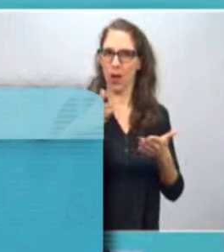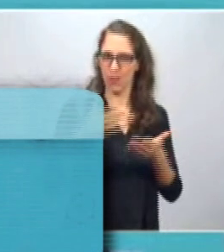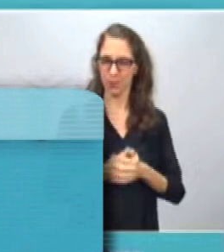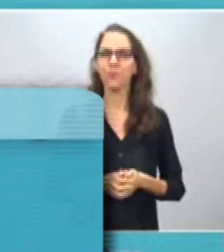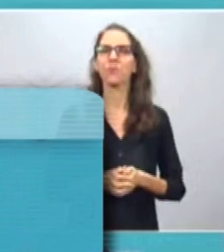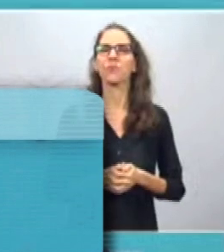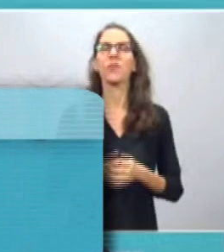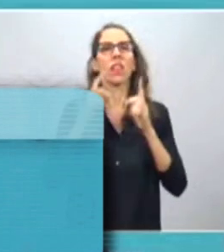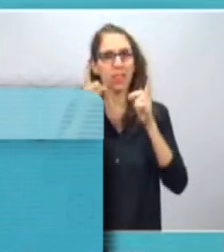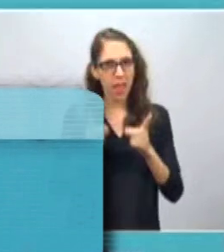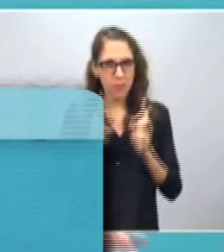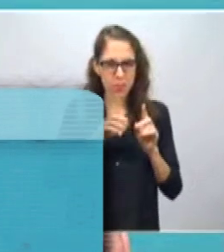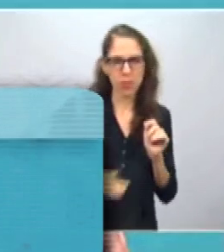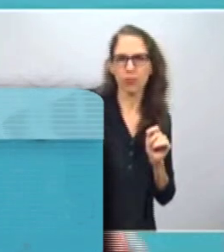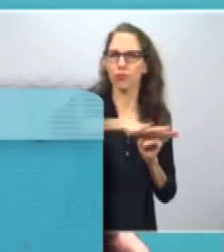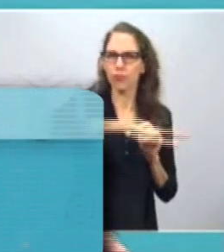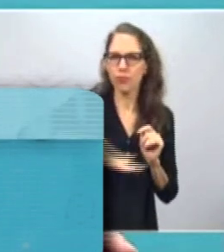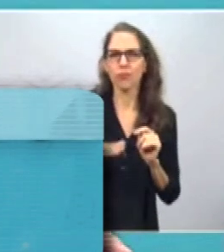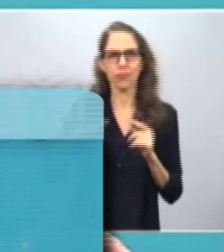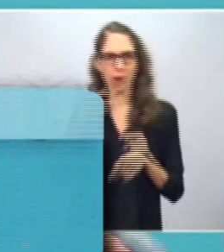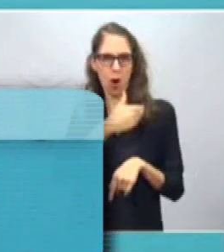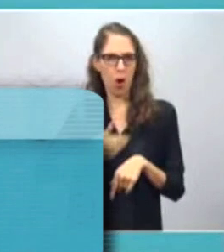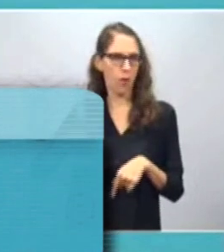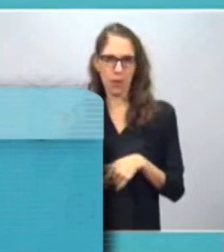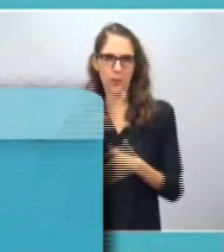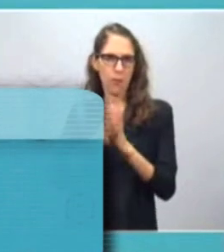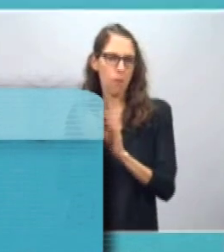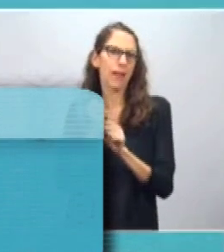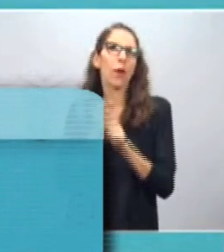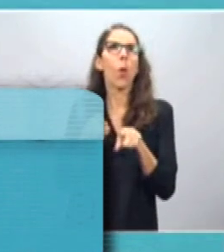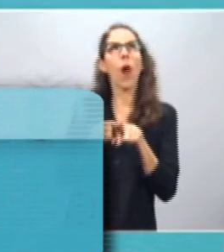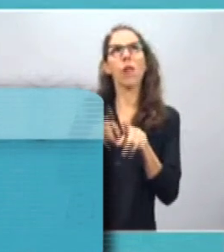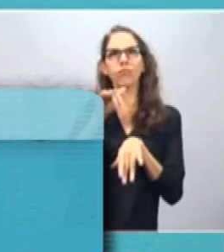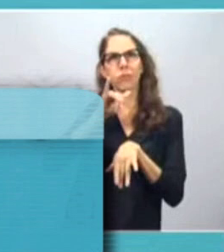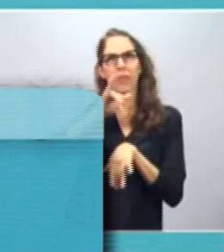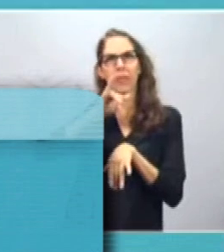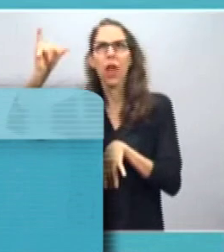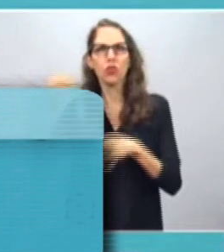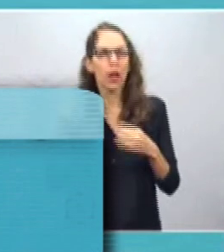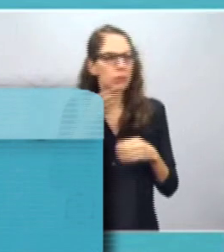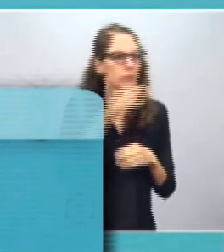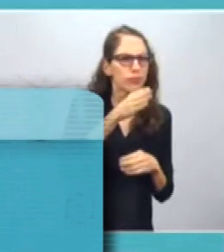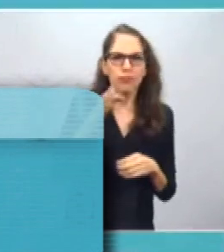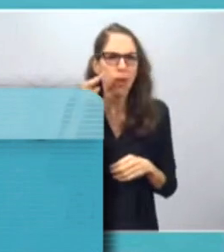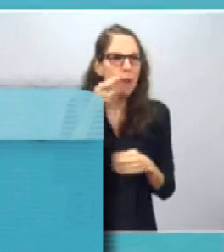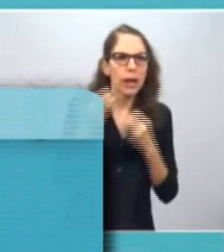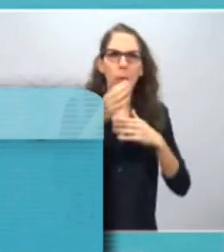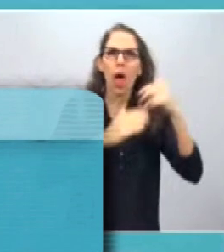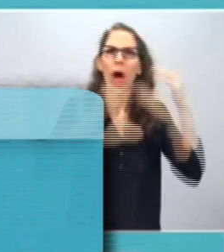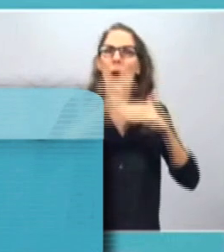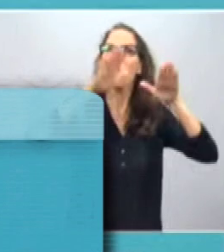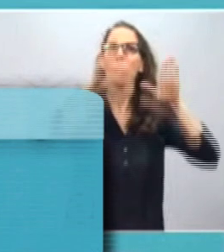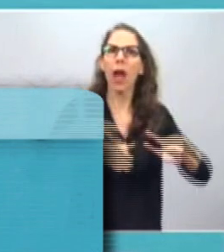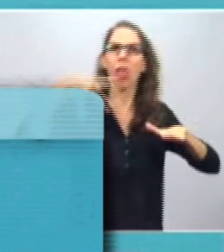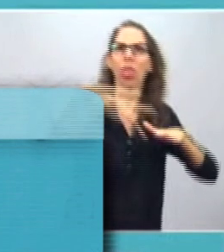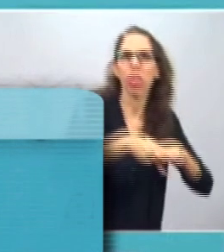con una práctica que viene llevando adelante el gobernador a modo de denuncia, se han recorrido todas las obras que están paradas por